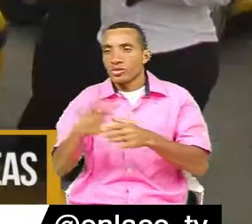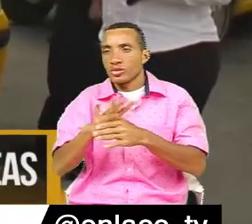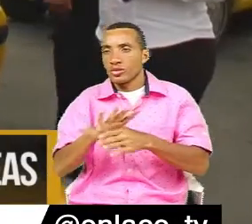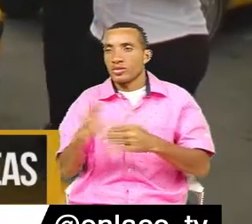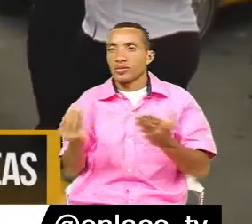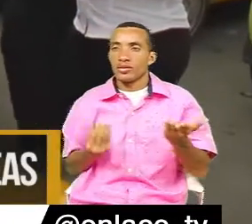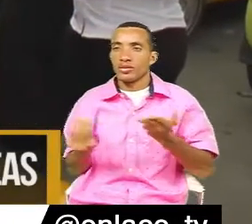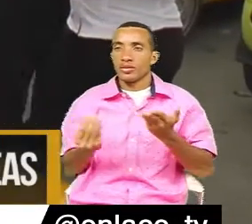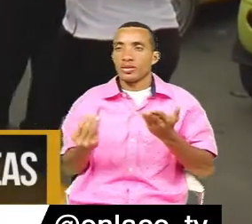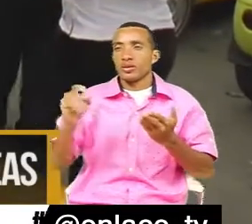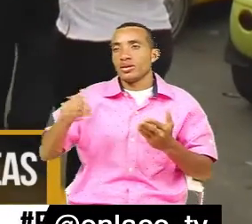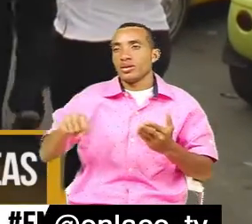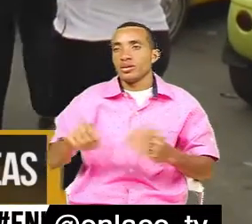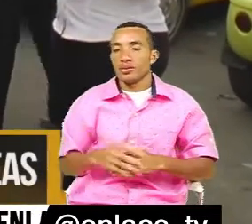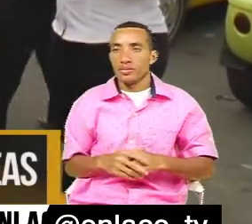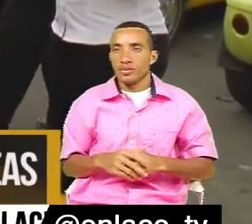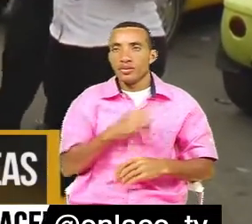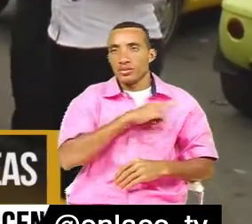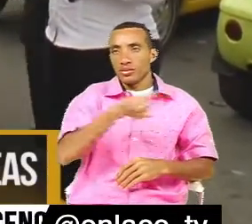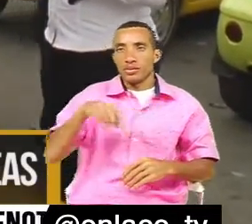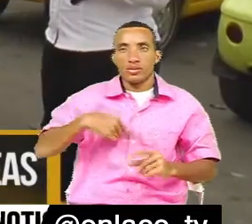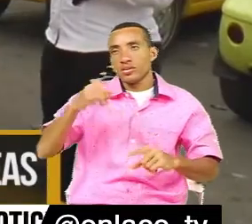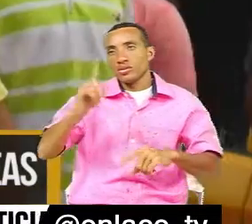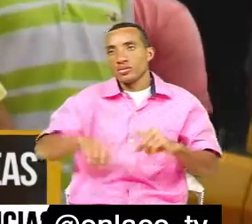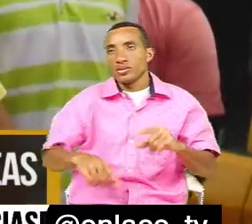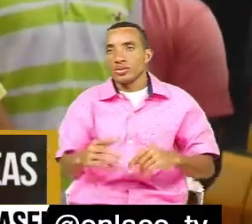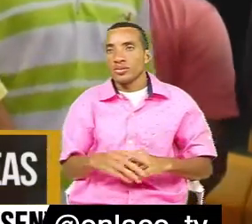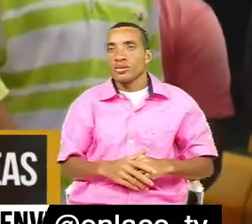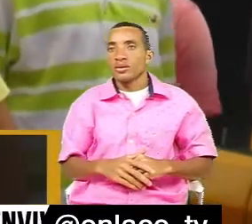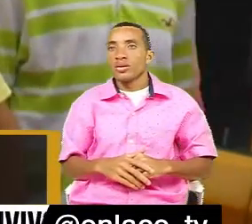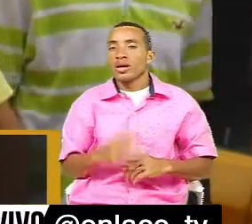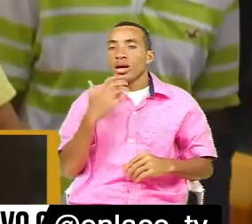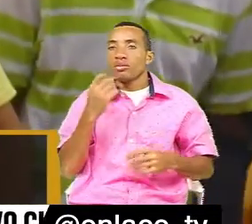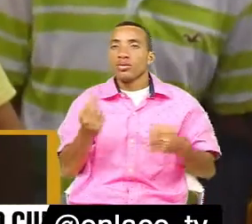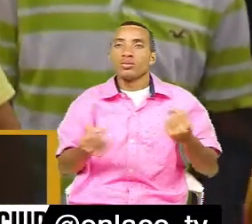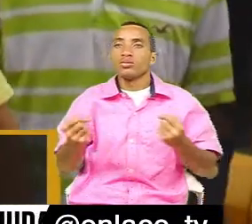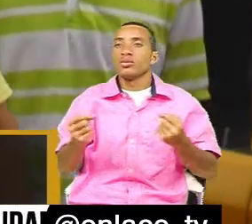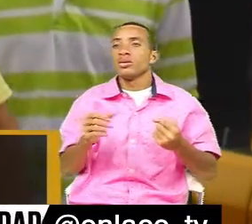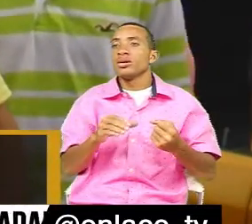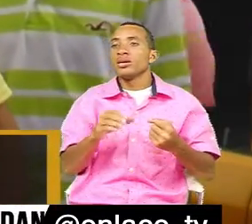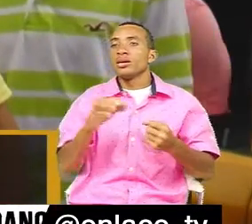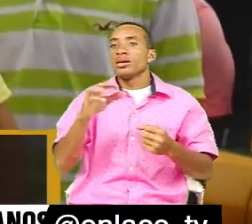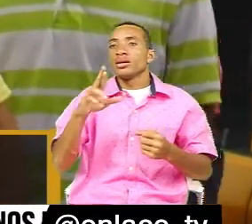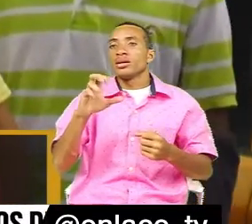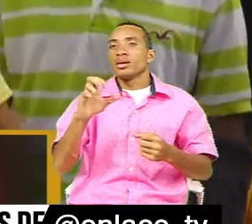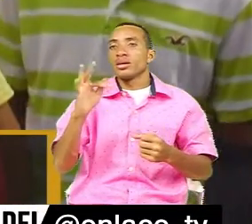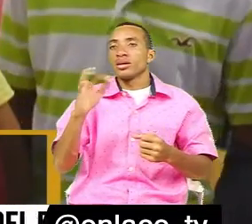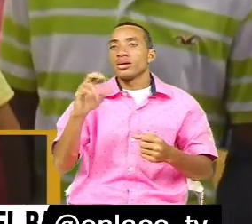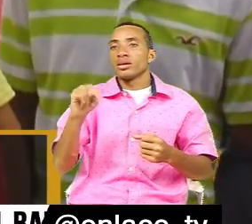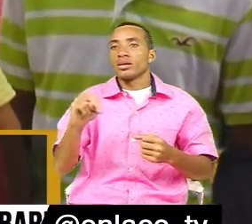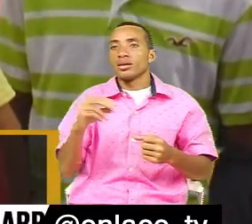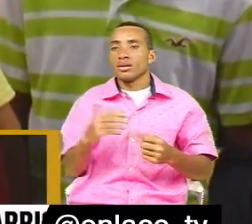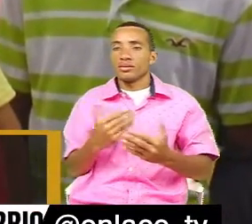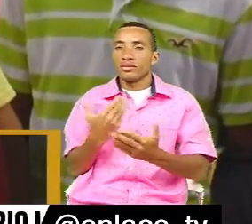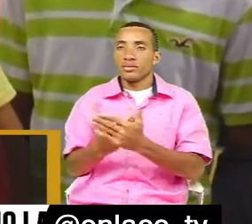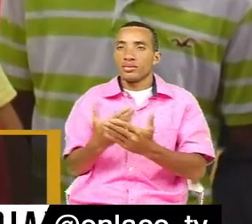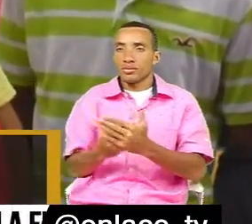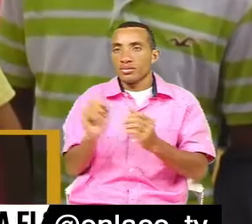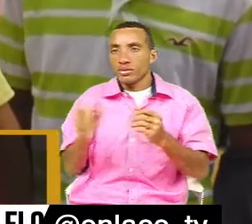necesita en estos momentos. Nosotros no podemos ir del retén hacia afuera porque nos están pidiendo el tarjetón para poder